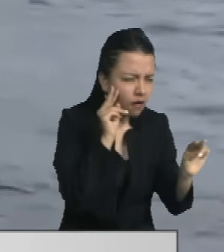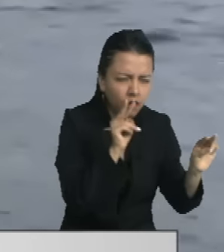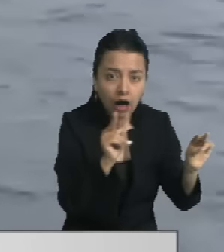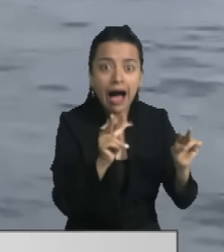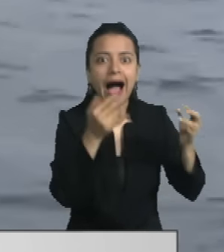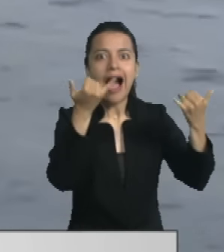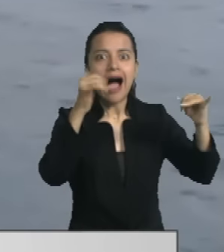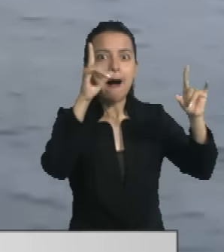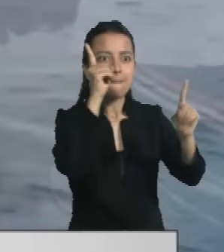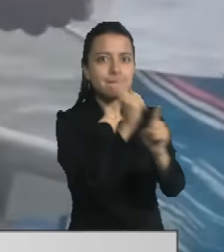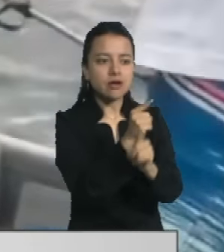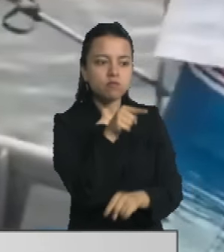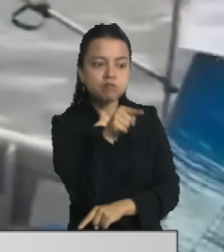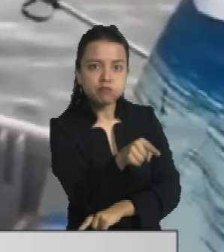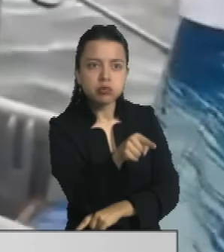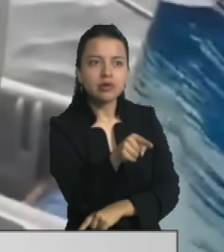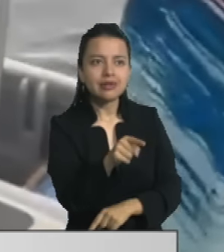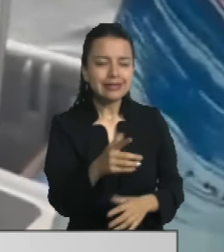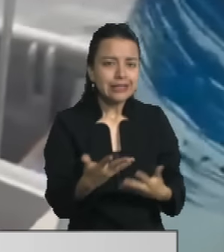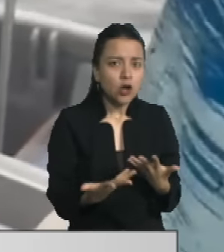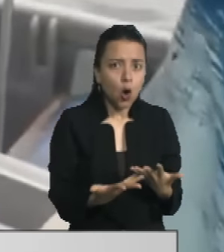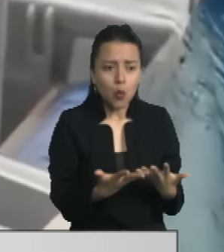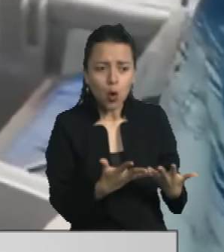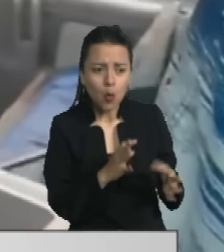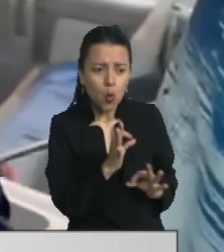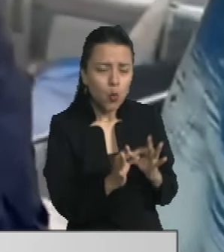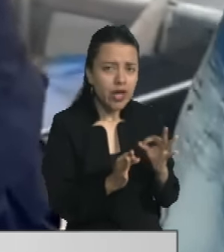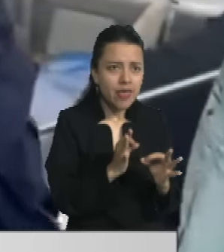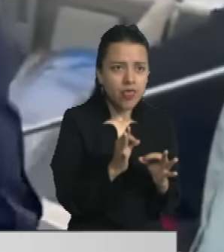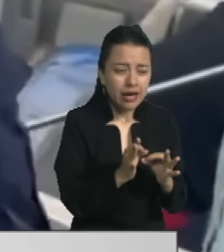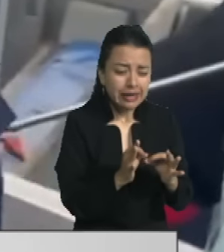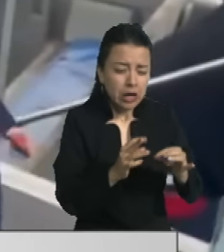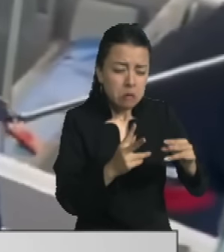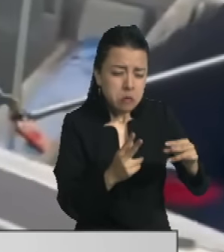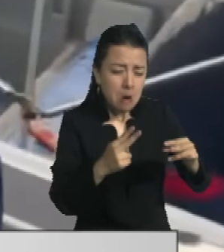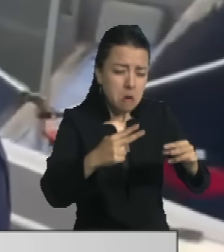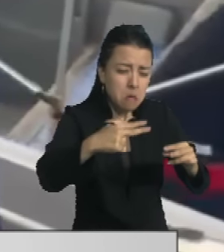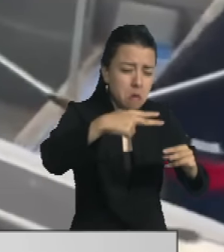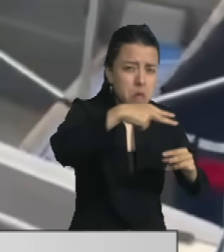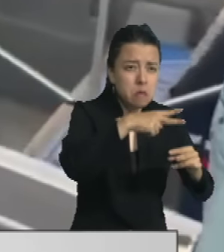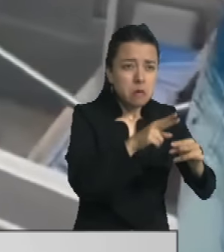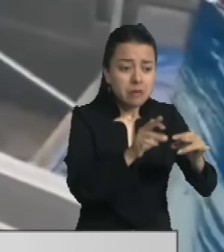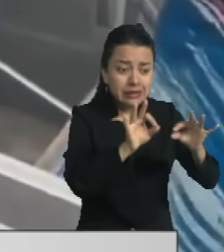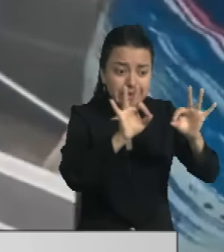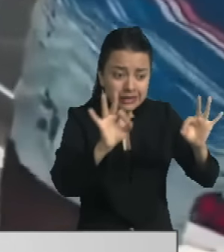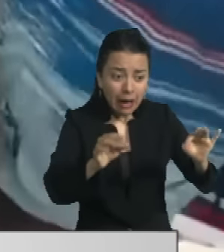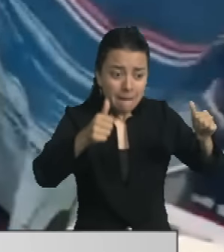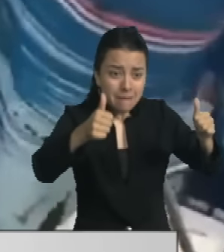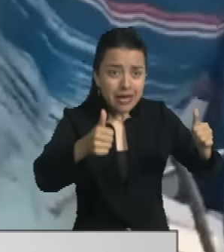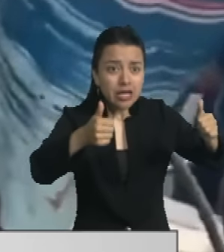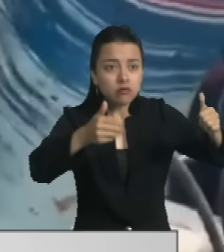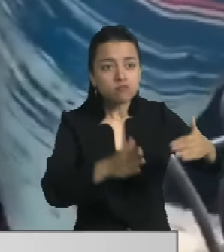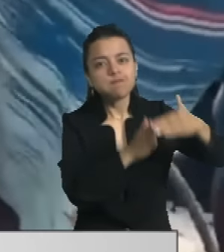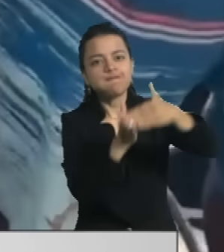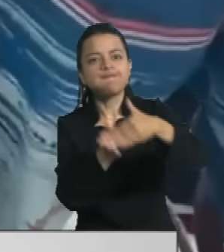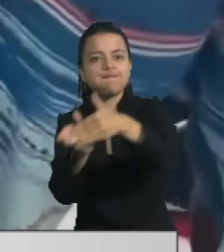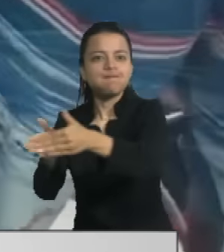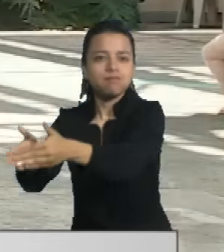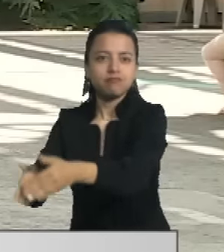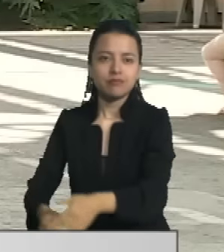procedimientos establecidos para evitar lastimarla liberándola exitosamente Y salvaguardando así la vida de las diferentes